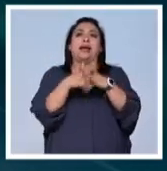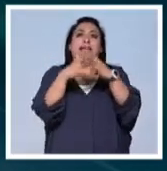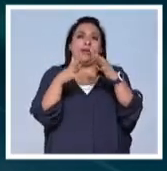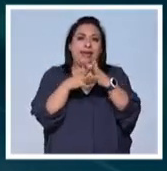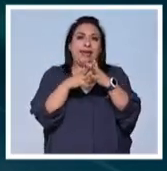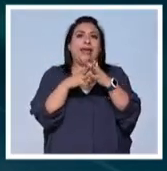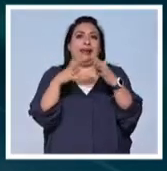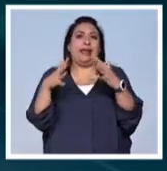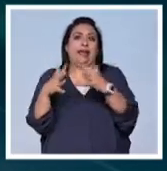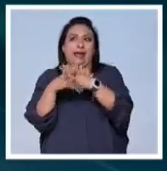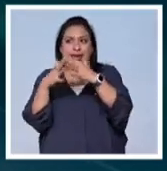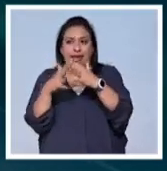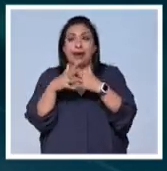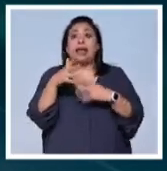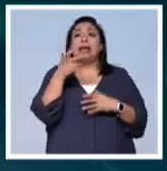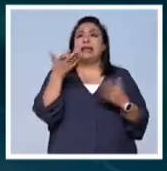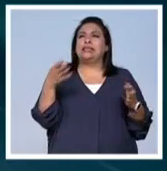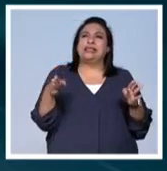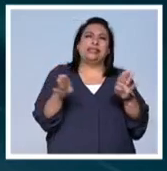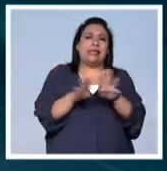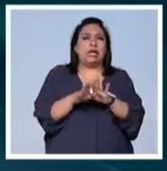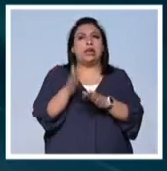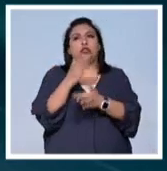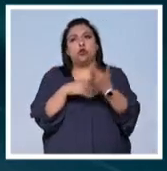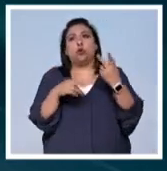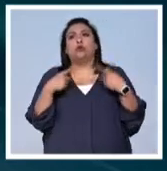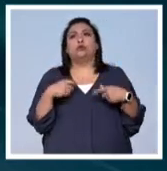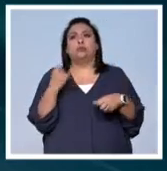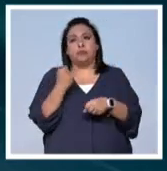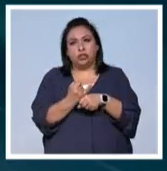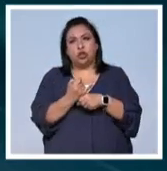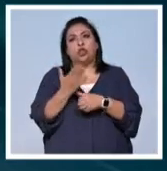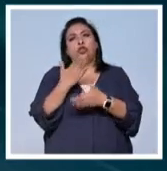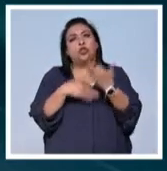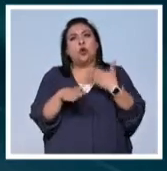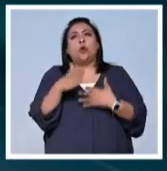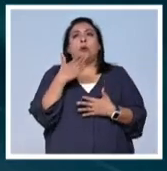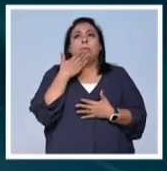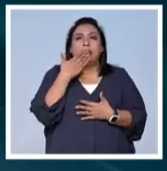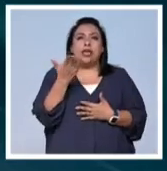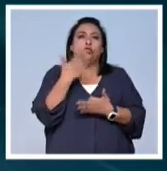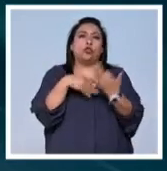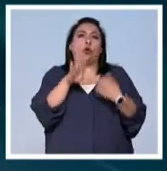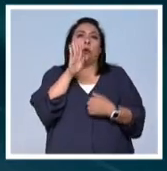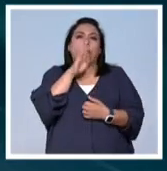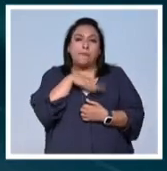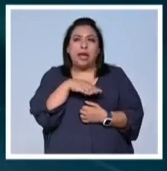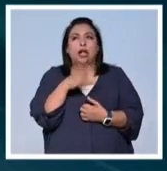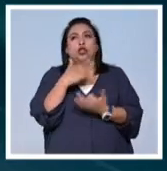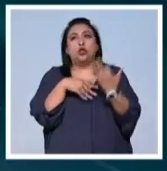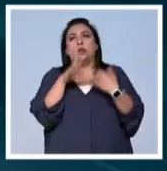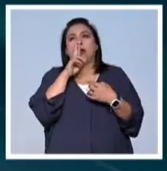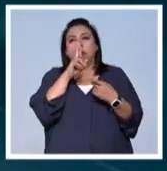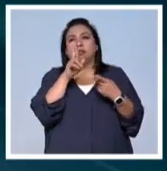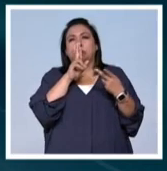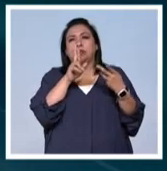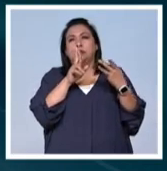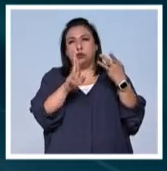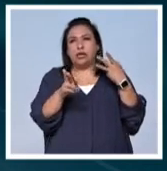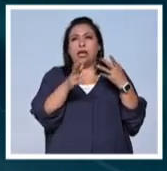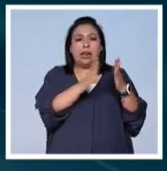y la guerra de guerras es el cierre el cierre a todos los personajes a todo el bien a todo el mal a todas las respuestas que se fueron generando